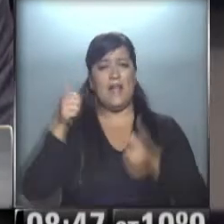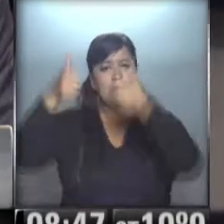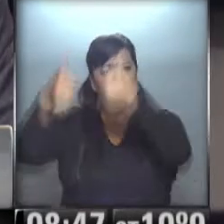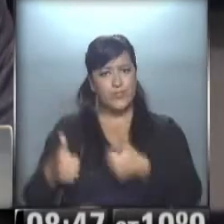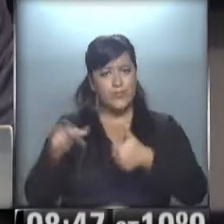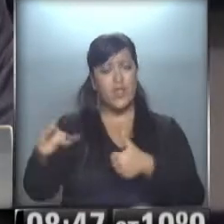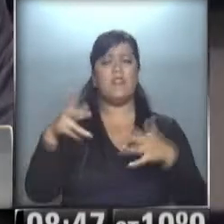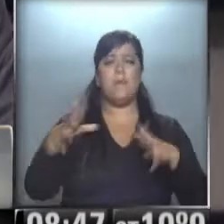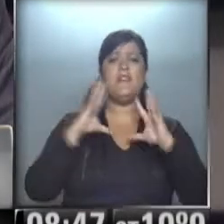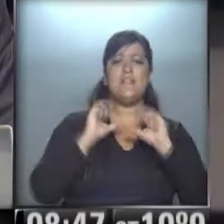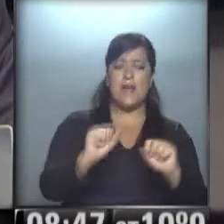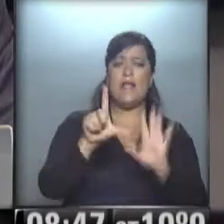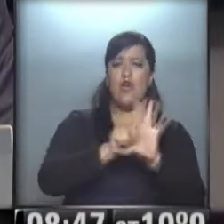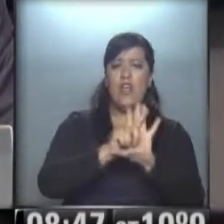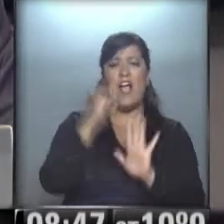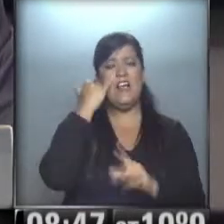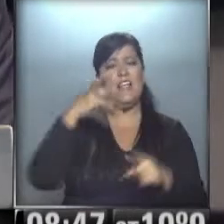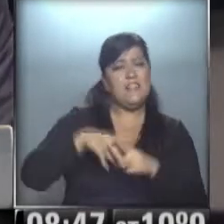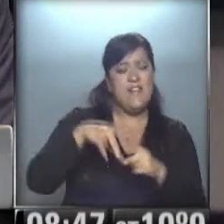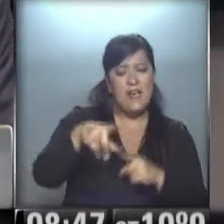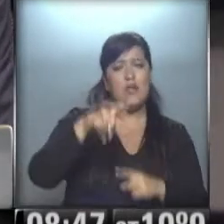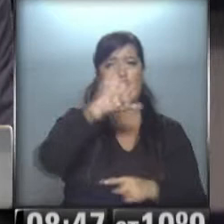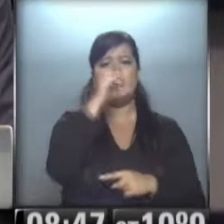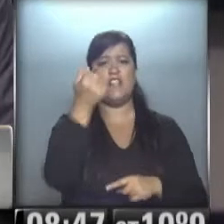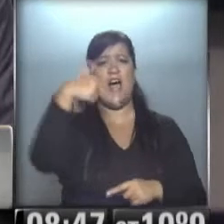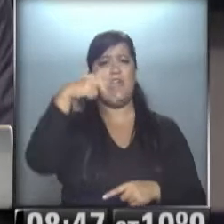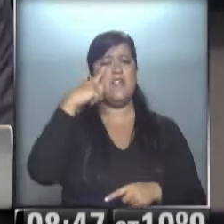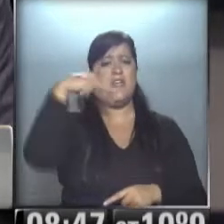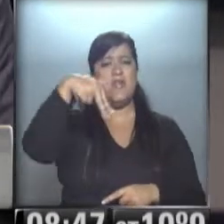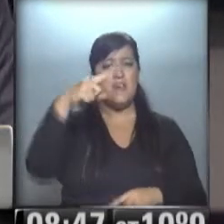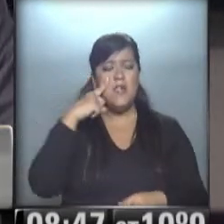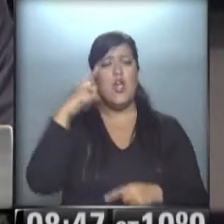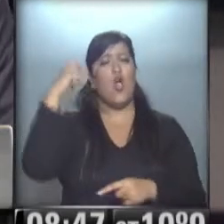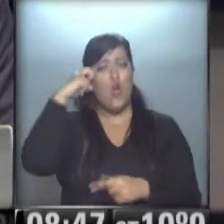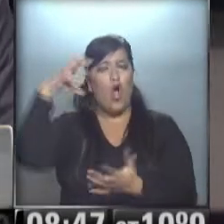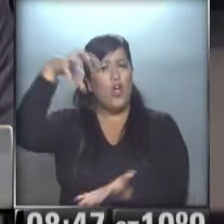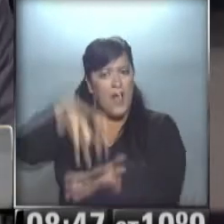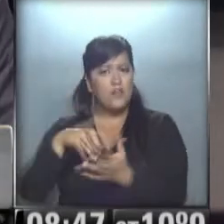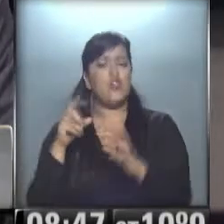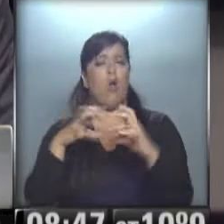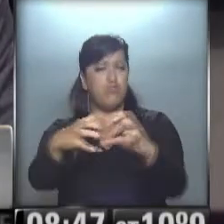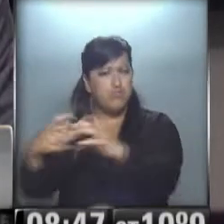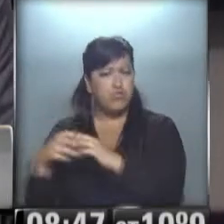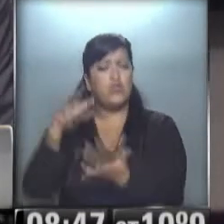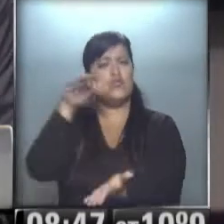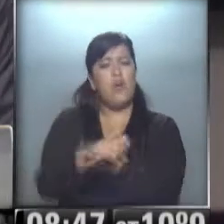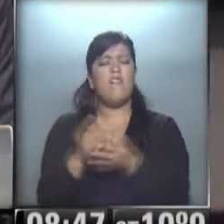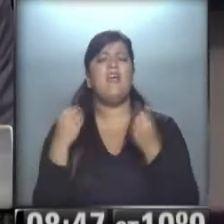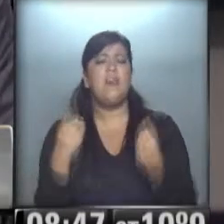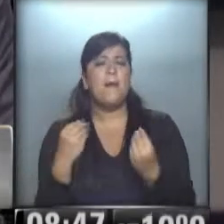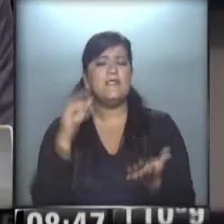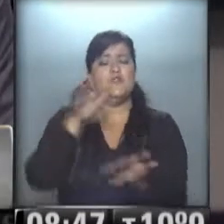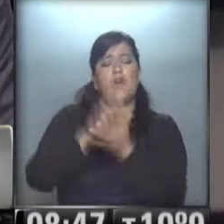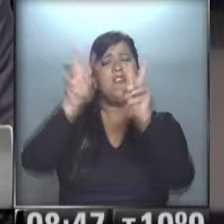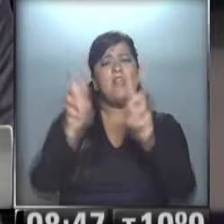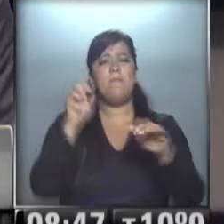estuvo el secretario legal y técnico de la presidencia, Carlos Zannini. Siguió el Congreso muy de cerca y sigue muy de cerca qué es lo que está ocurriendo por estas